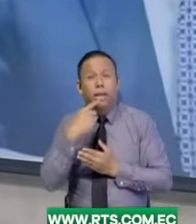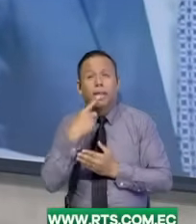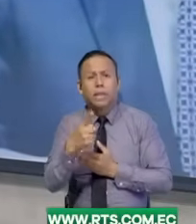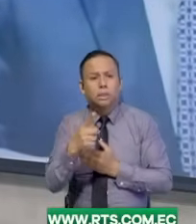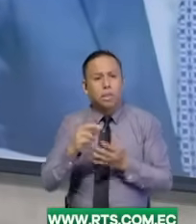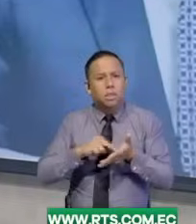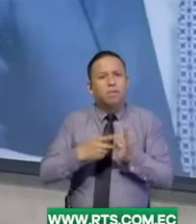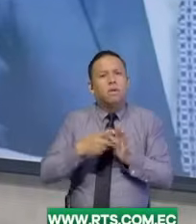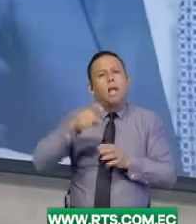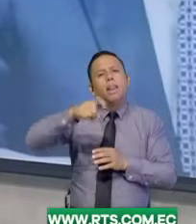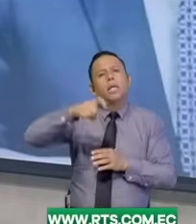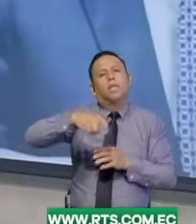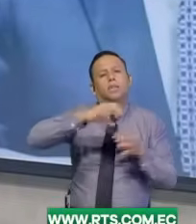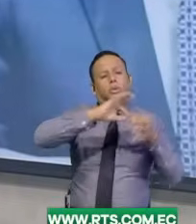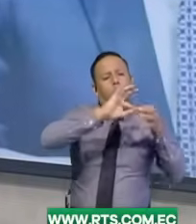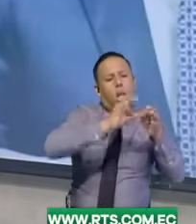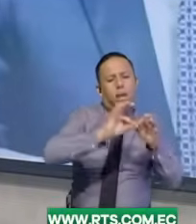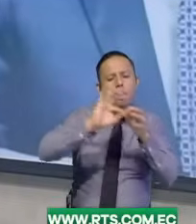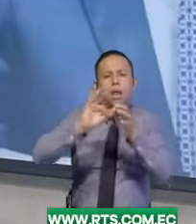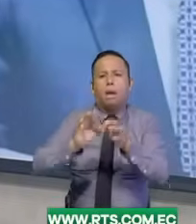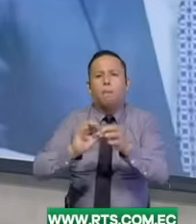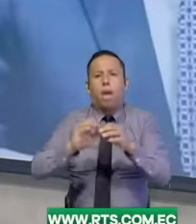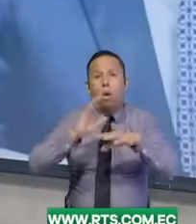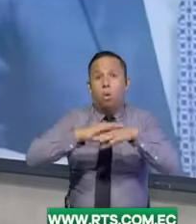una ausencia de generación energética.